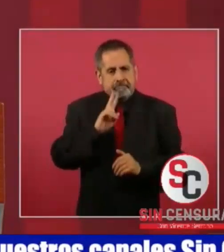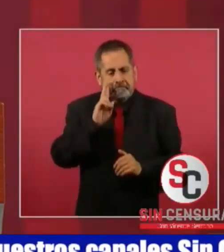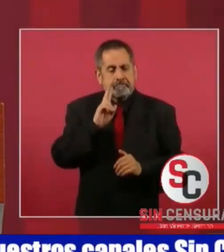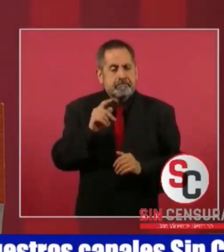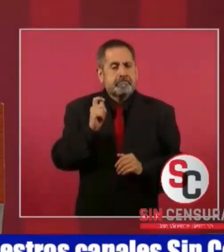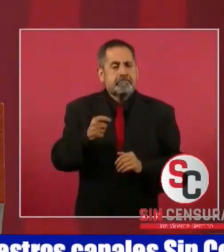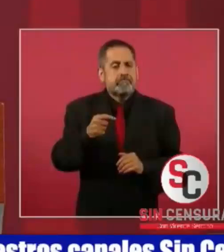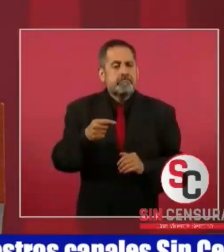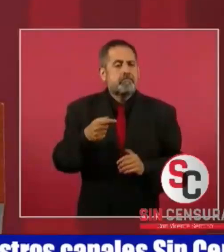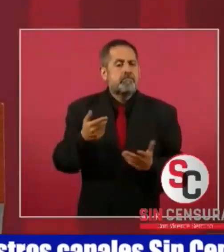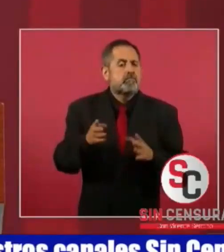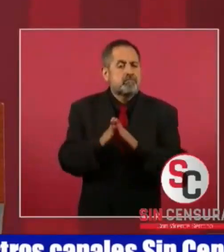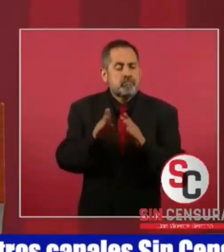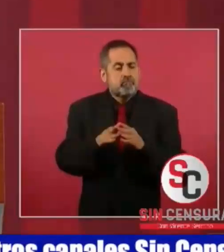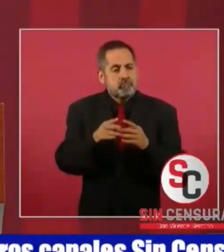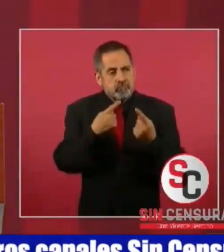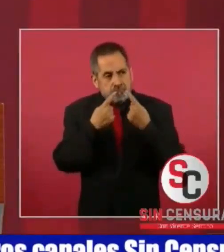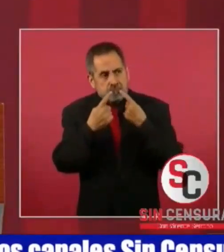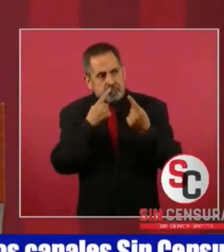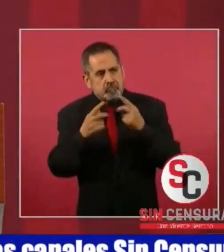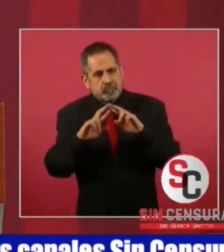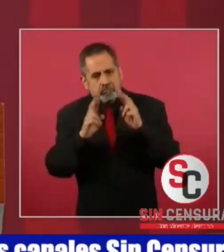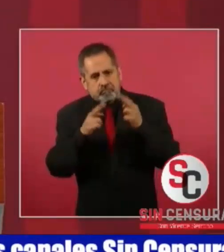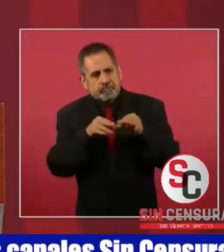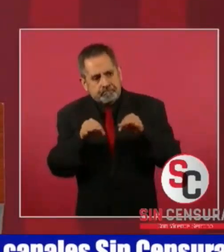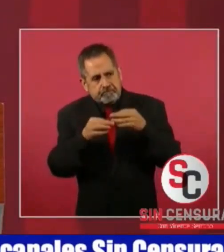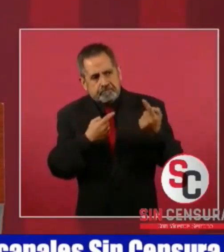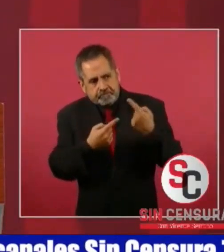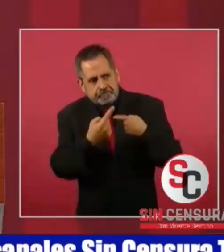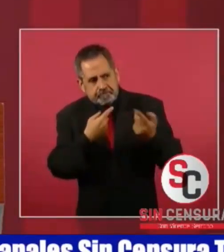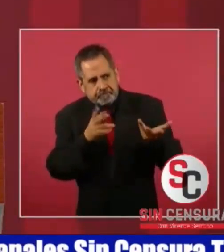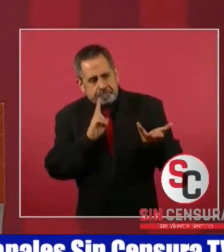ver cómo se dan las reuniones de trabajo.